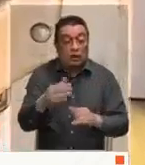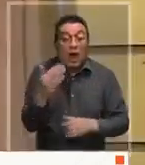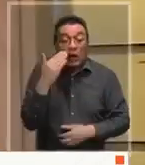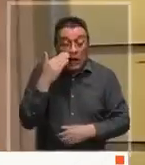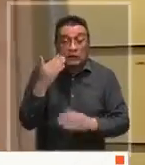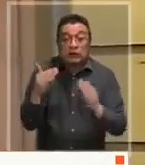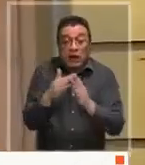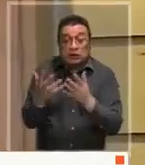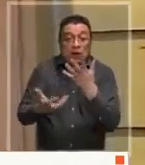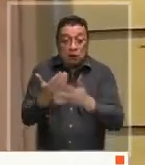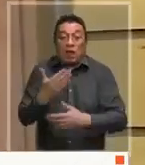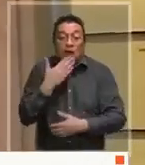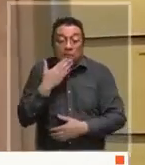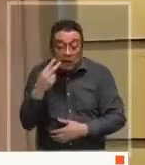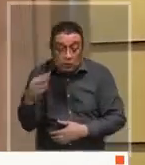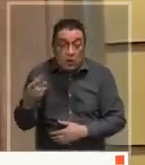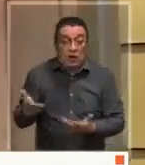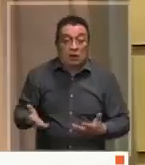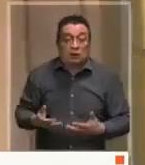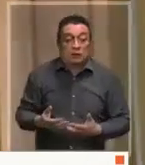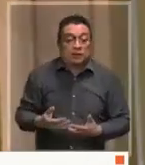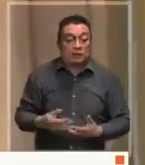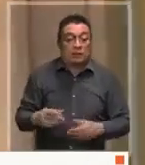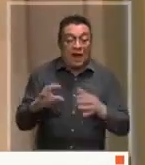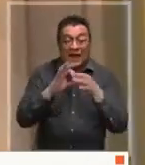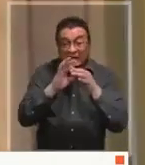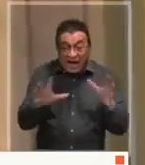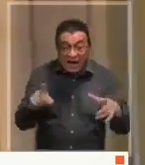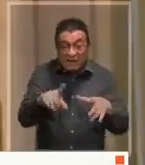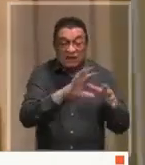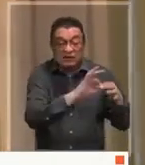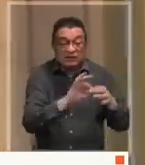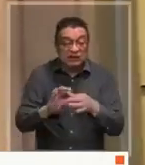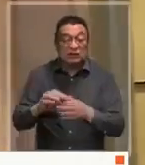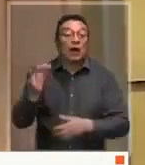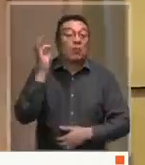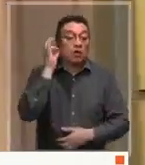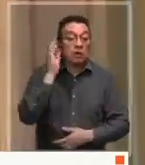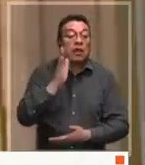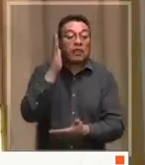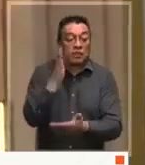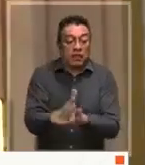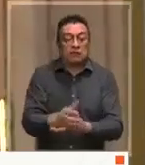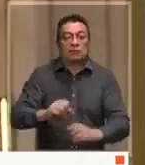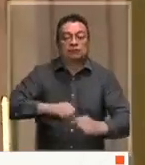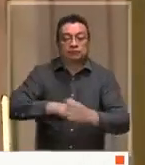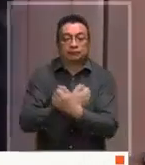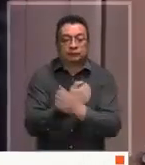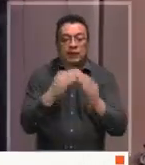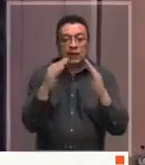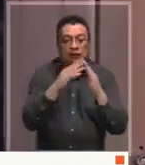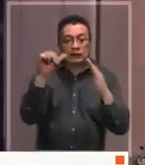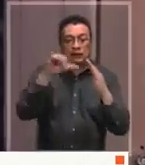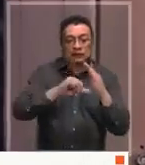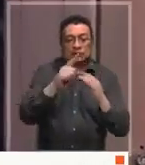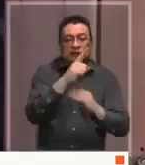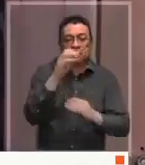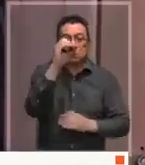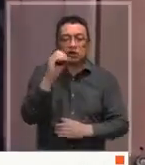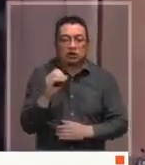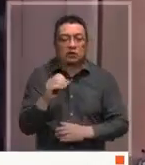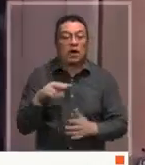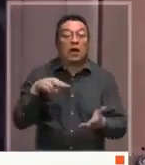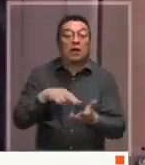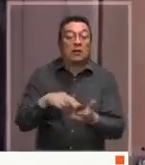casa. Debido a la gravedad de los hechos, Gladys deberá cumplir un arresto domiciliario completo y esperar